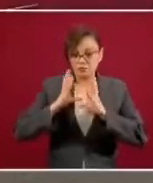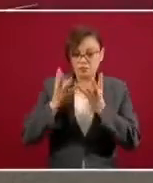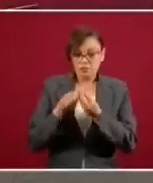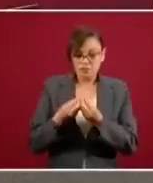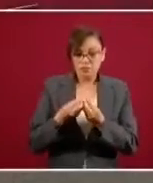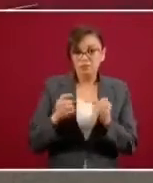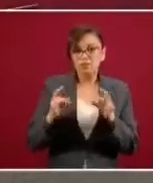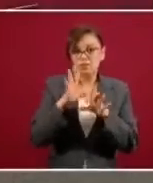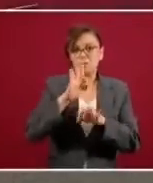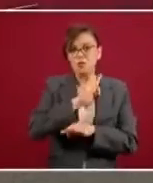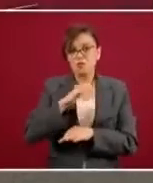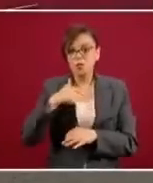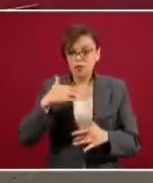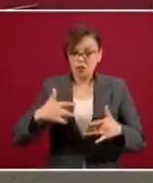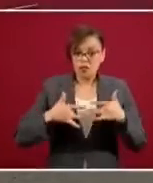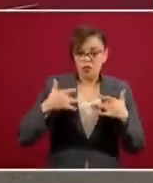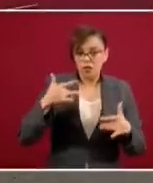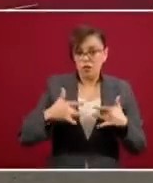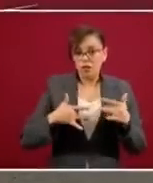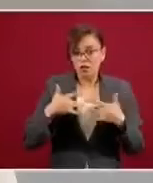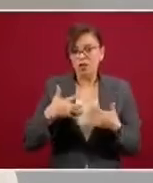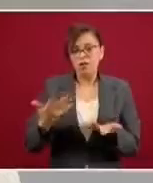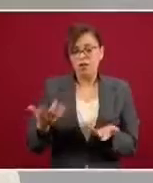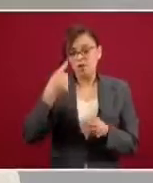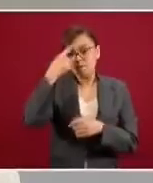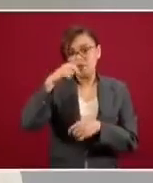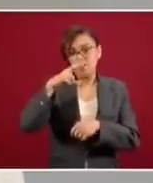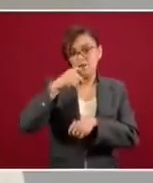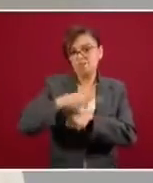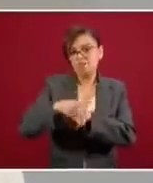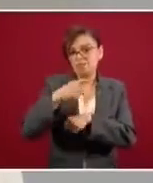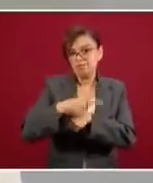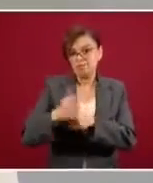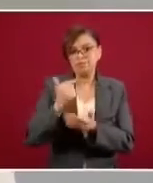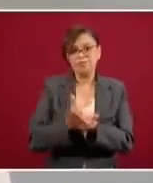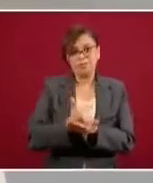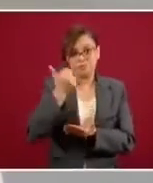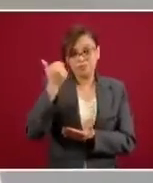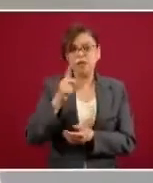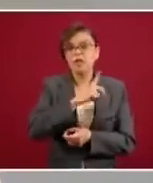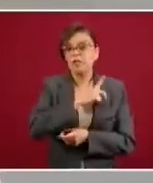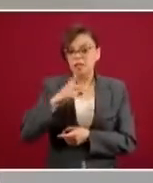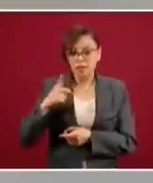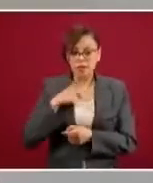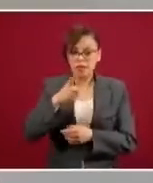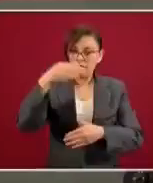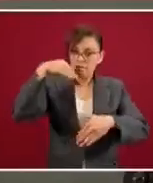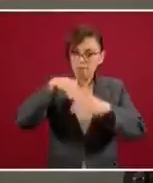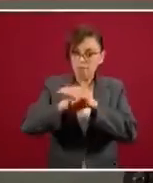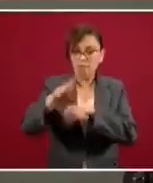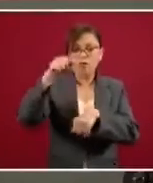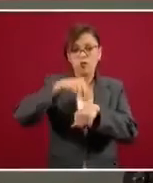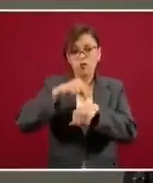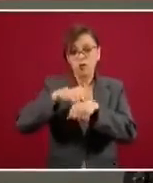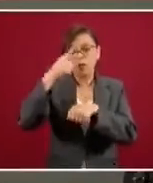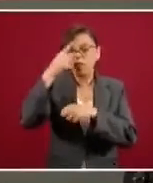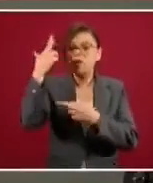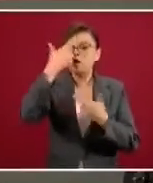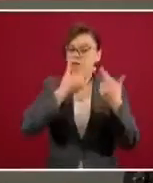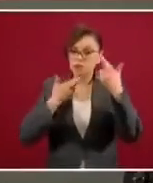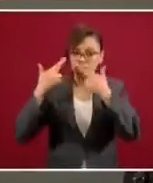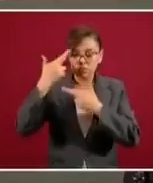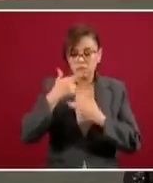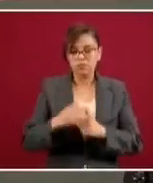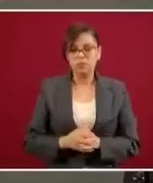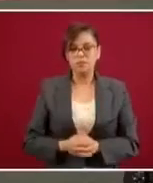tener de riesgo, los que acabo de mencionar, y debe ser evaluado médicamente en una unidad de salud. Además de la PCR,